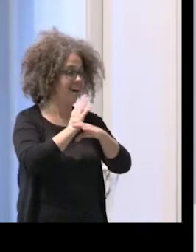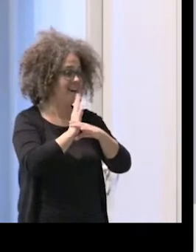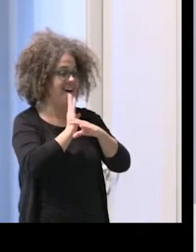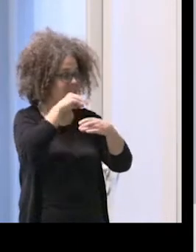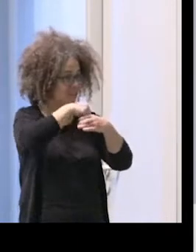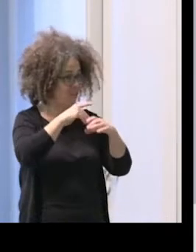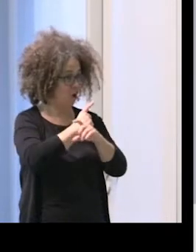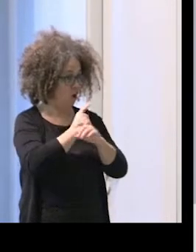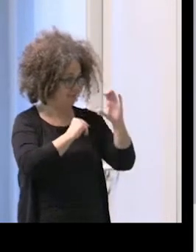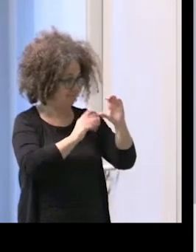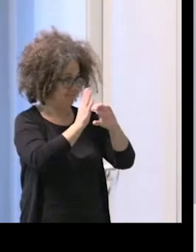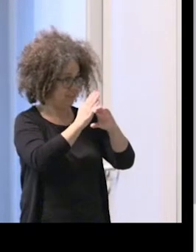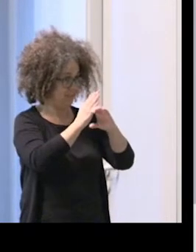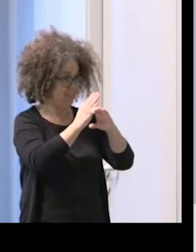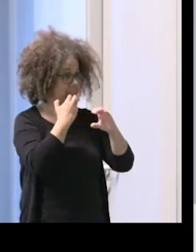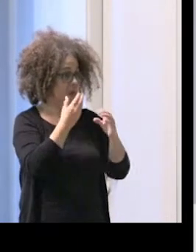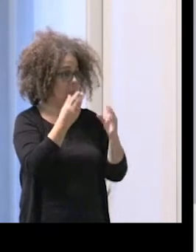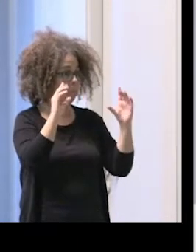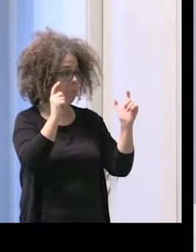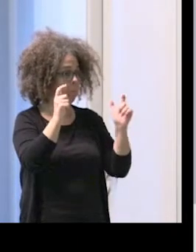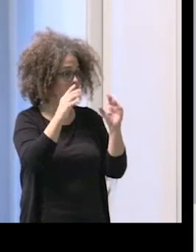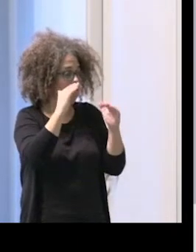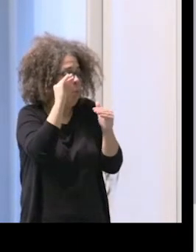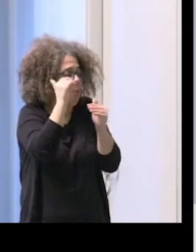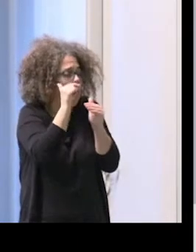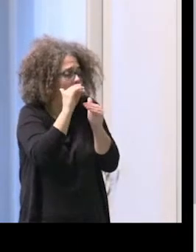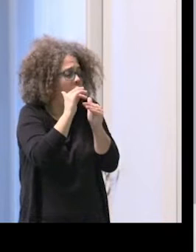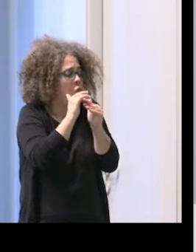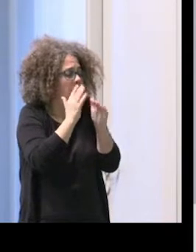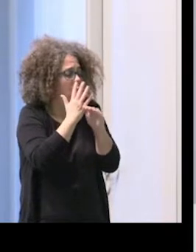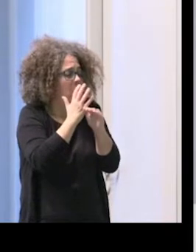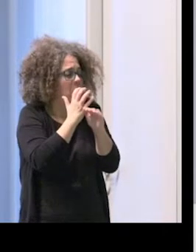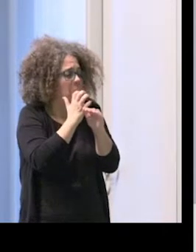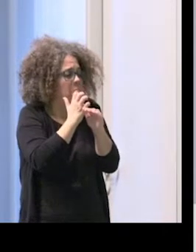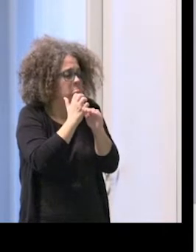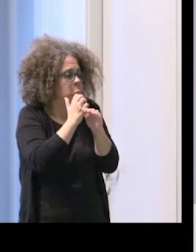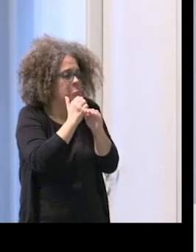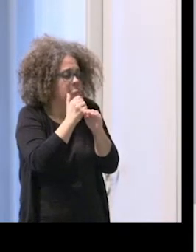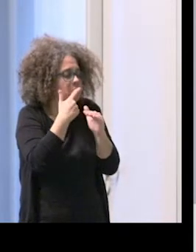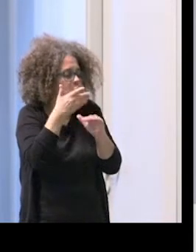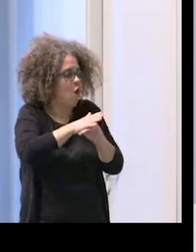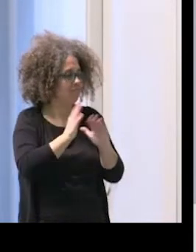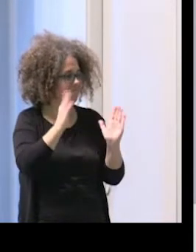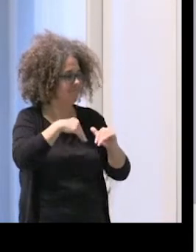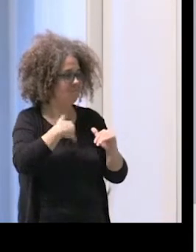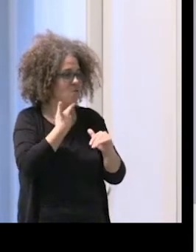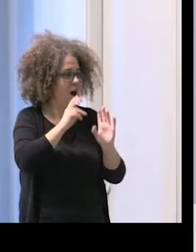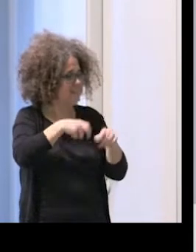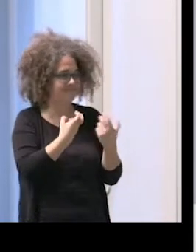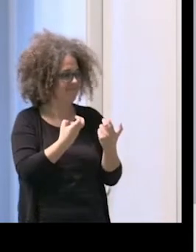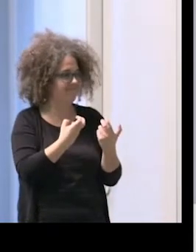viejas, estas células, la hipoacusia y la sordera se transforman en permanentes. Y el número de células